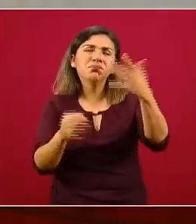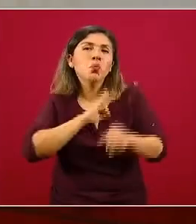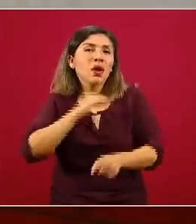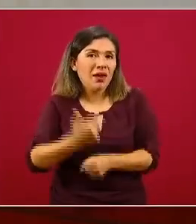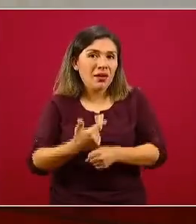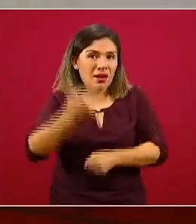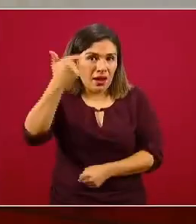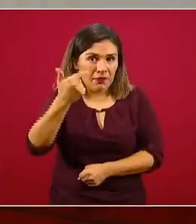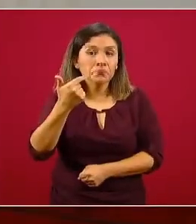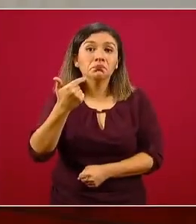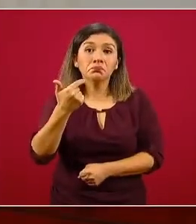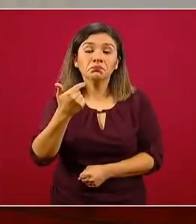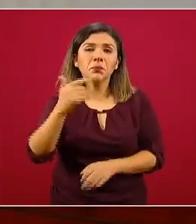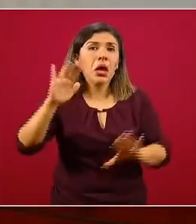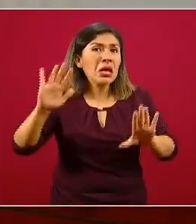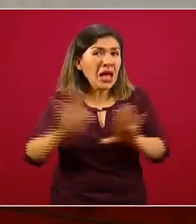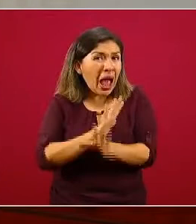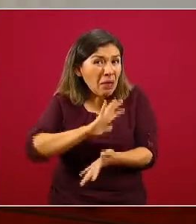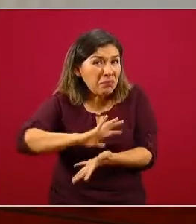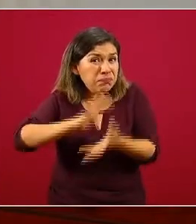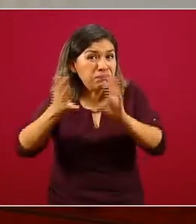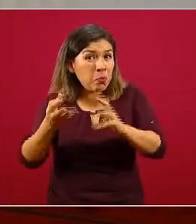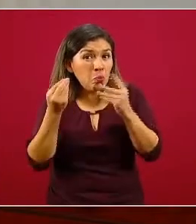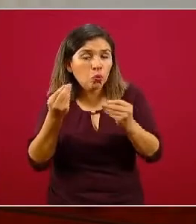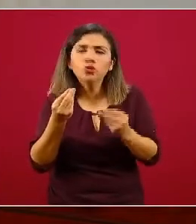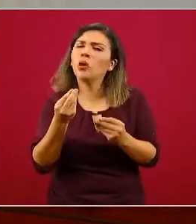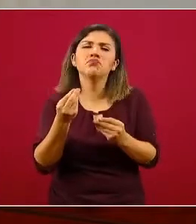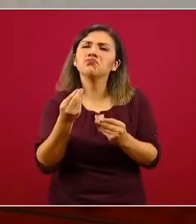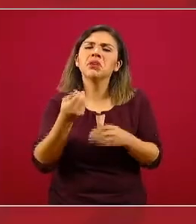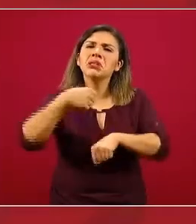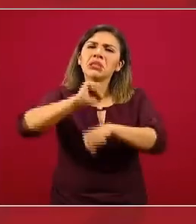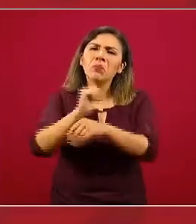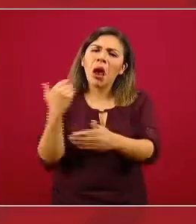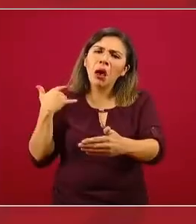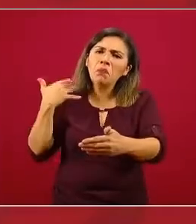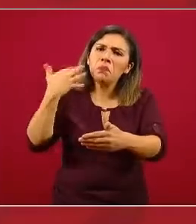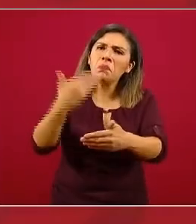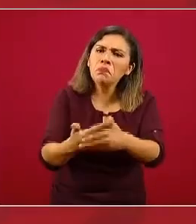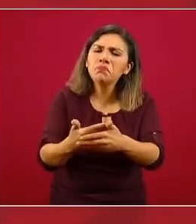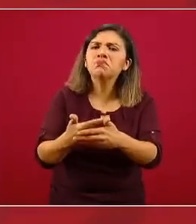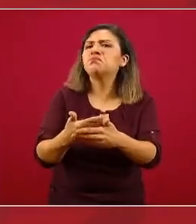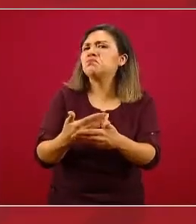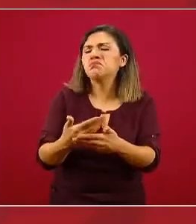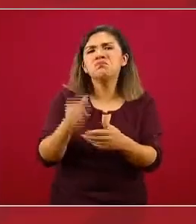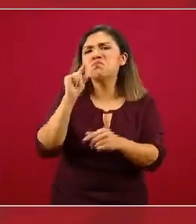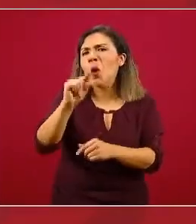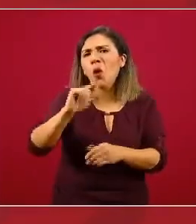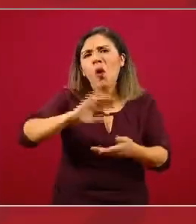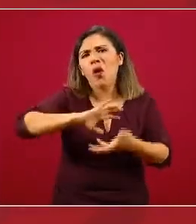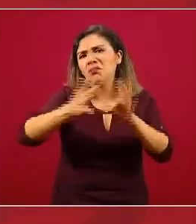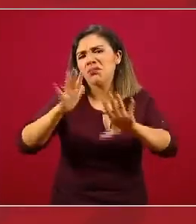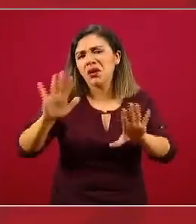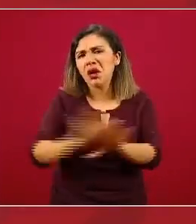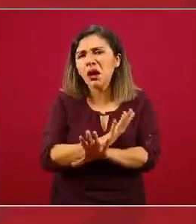riesgo. Ha cambiado muy poco a lo largo de estas semanas de la epidemia en México,